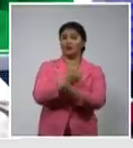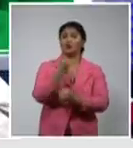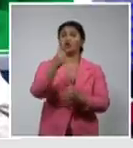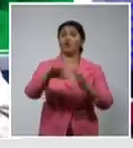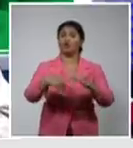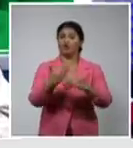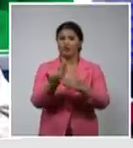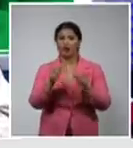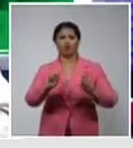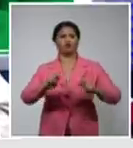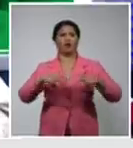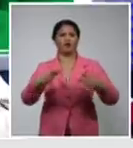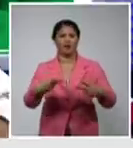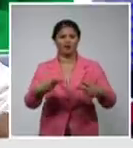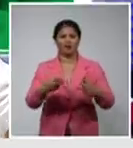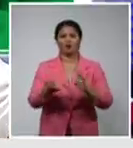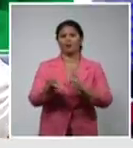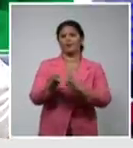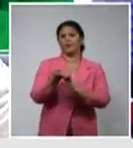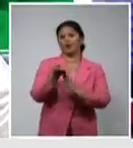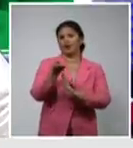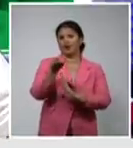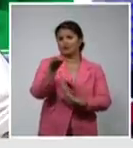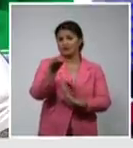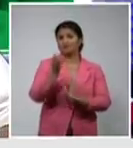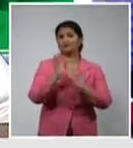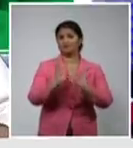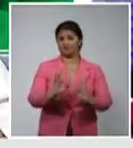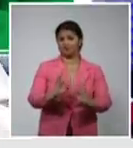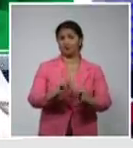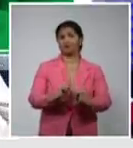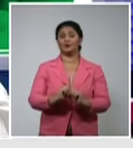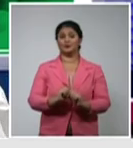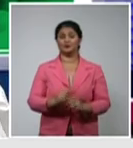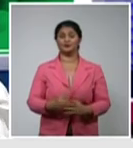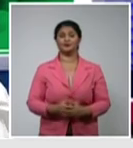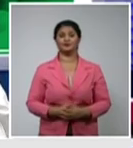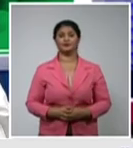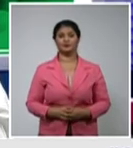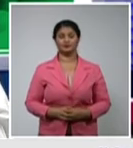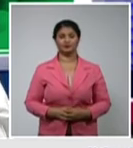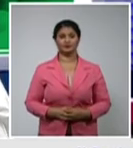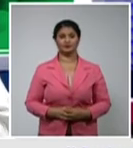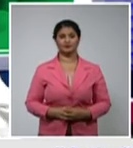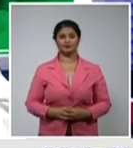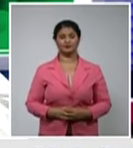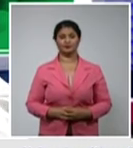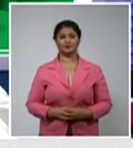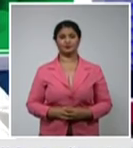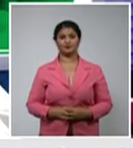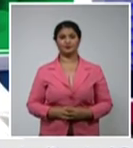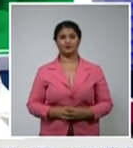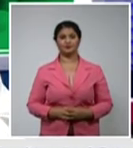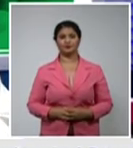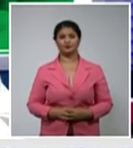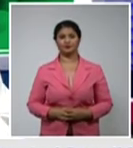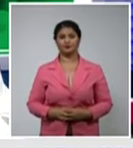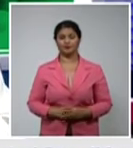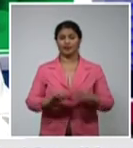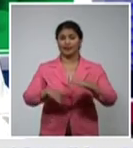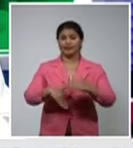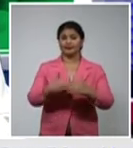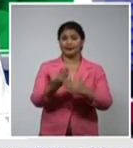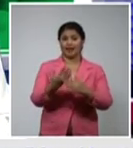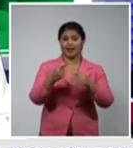determinado. Como te decías, en el día de hoy lamentamos el fallecimiento de una persona